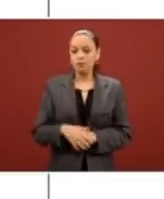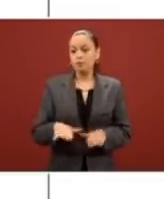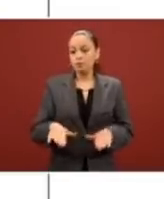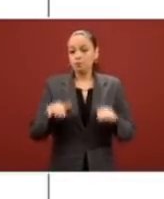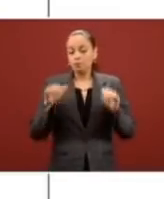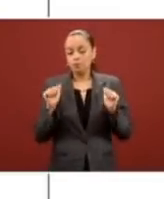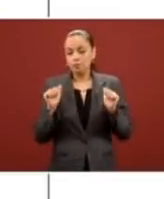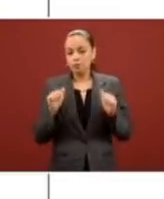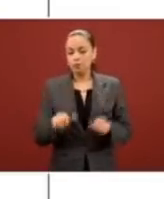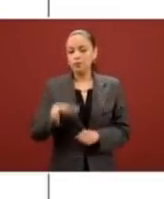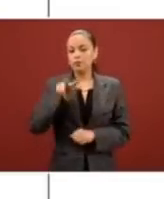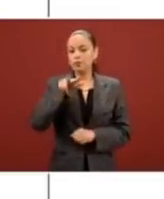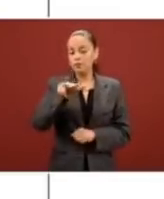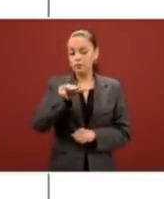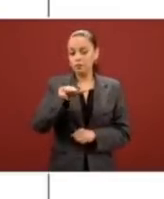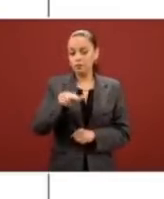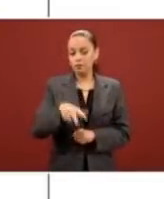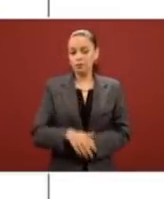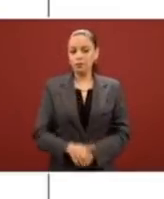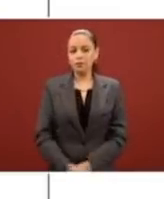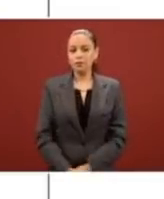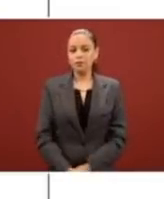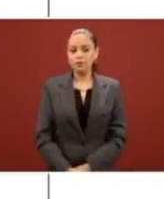abstención, 18.